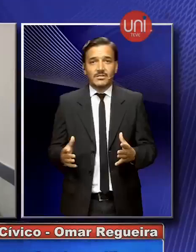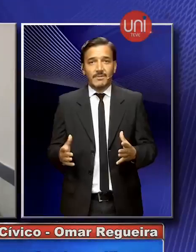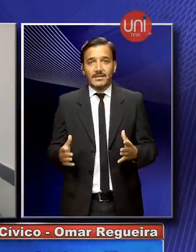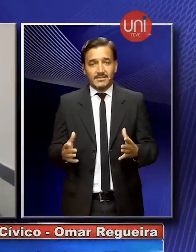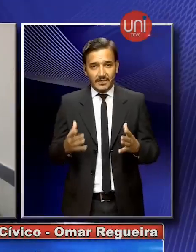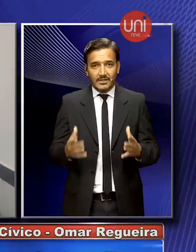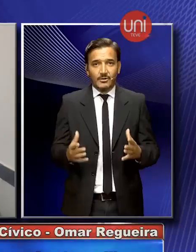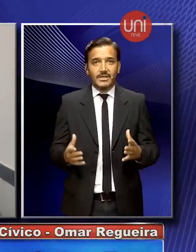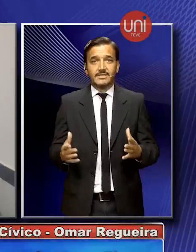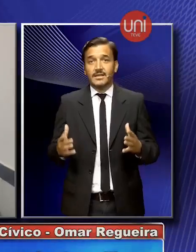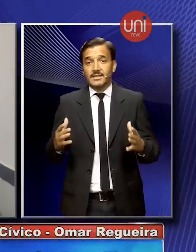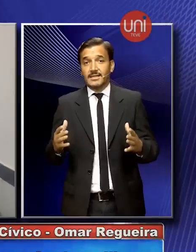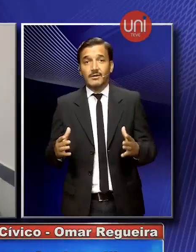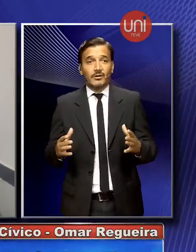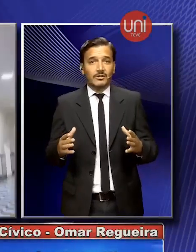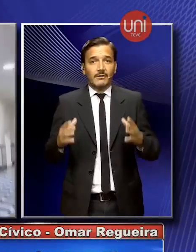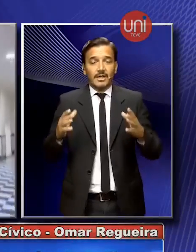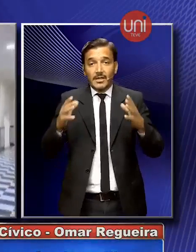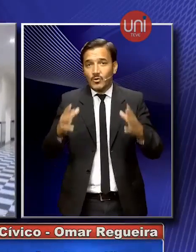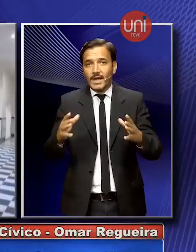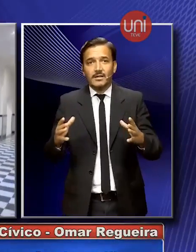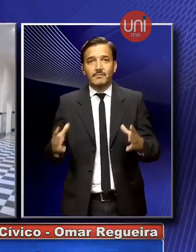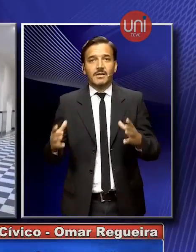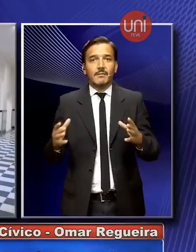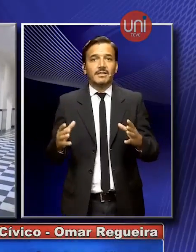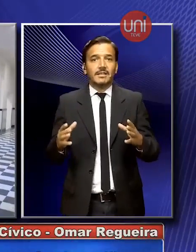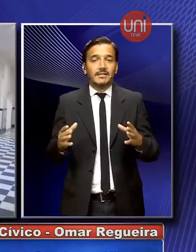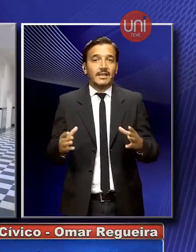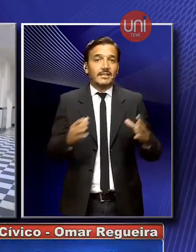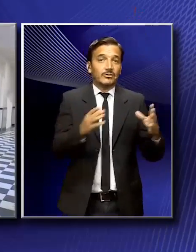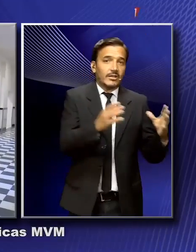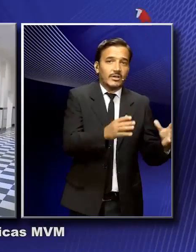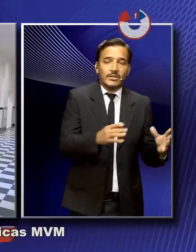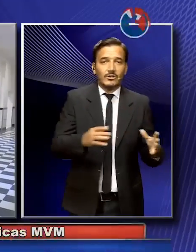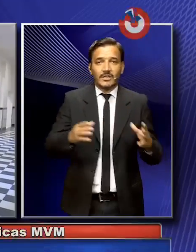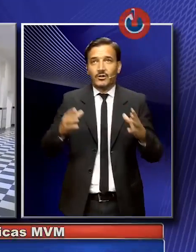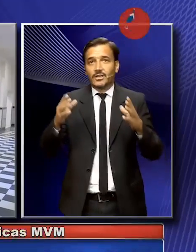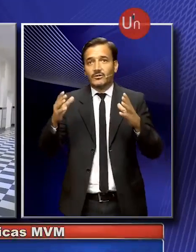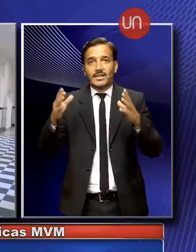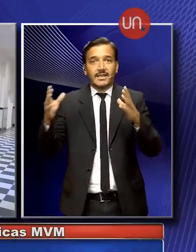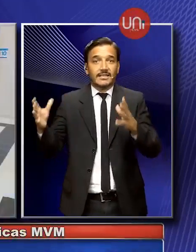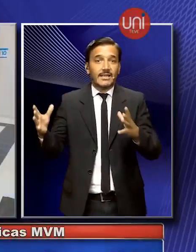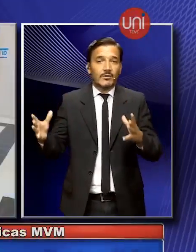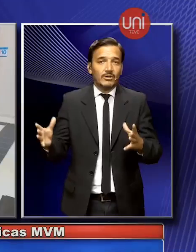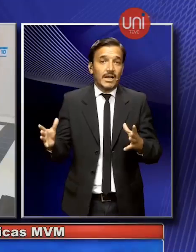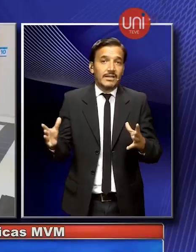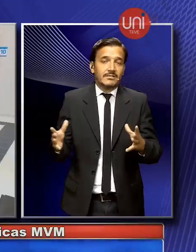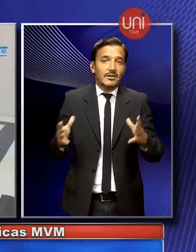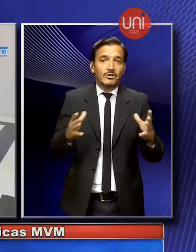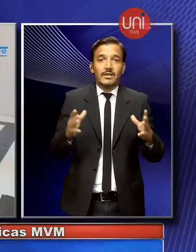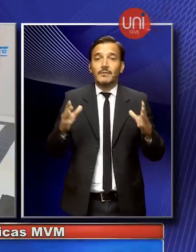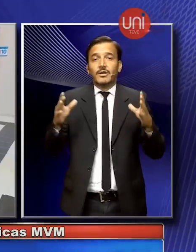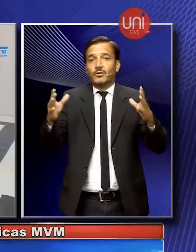exigencia municipal, si entiendo bien, es decirle, bueno, debe en el lugar mínimamente tiene que contar con esto, tiene que contar con tanta cantidad de agua en los